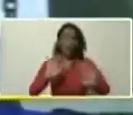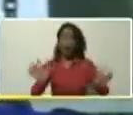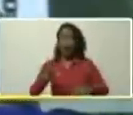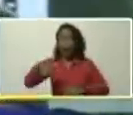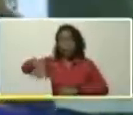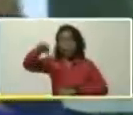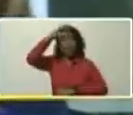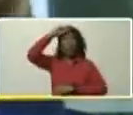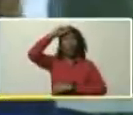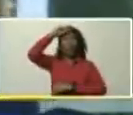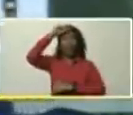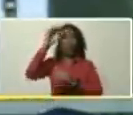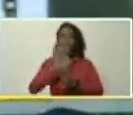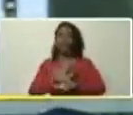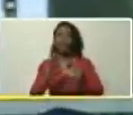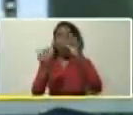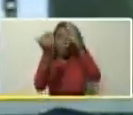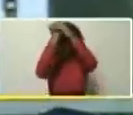que